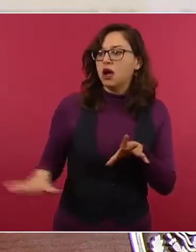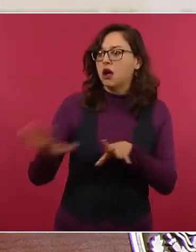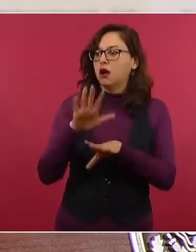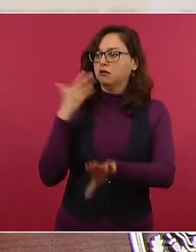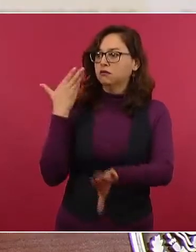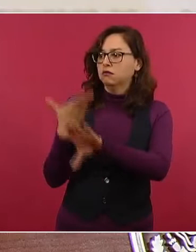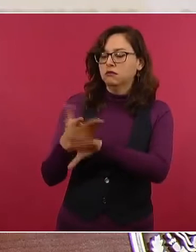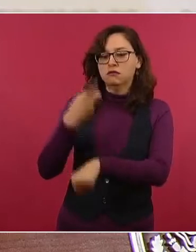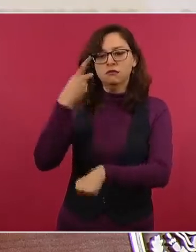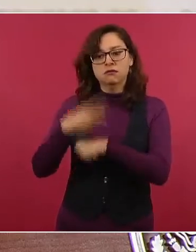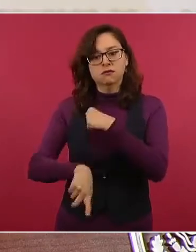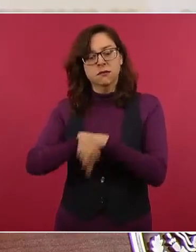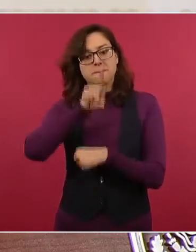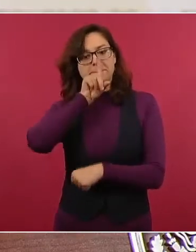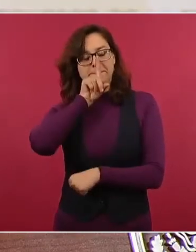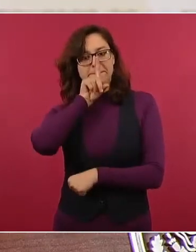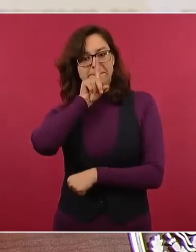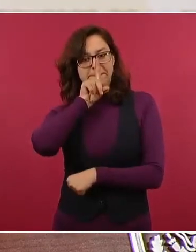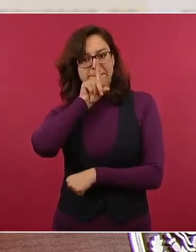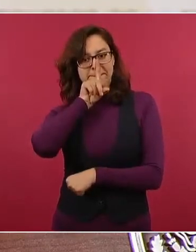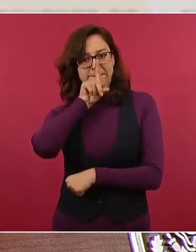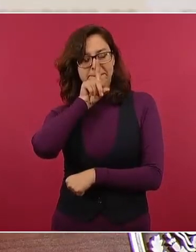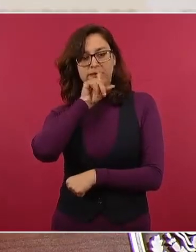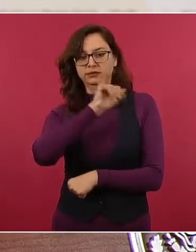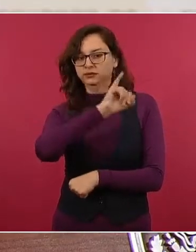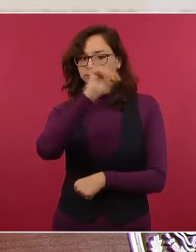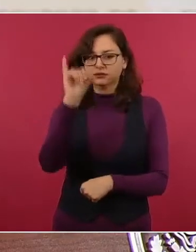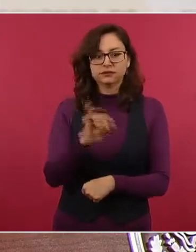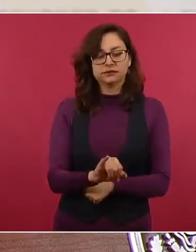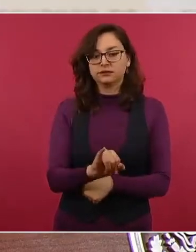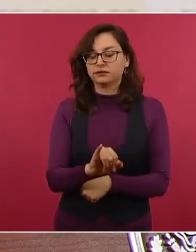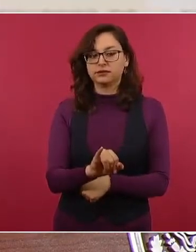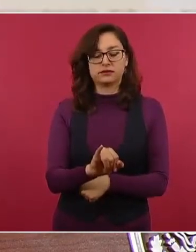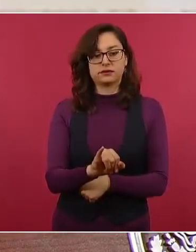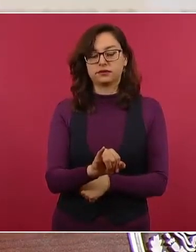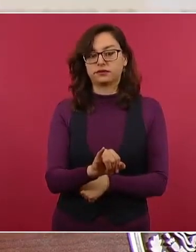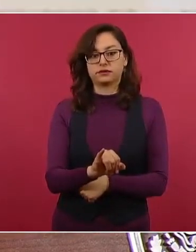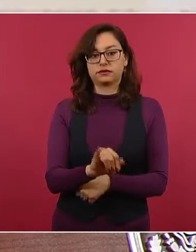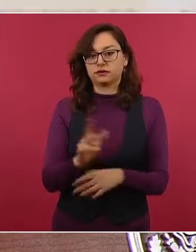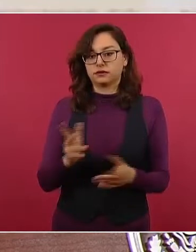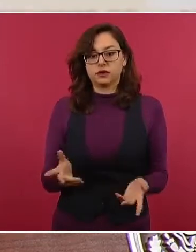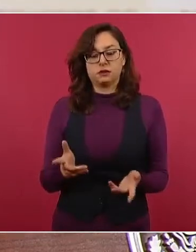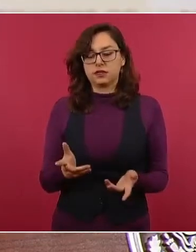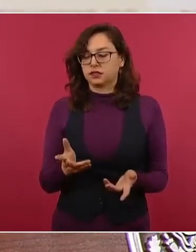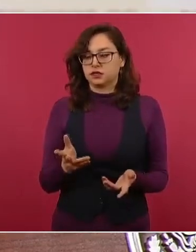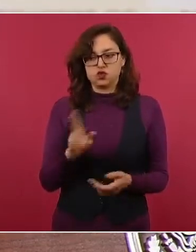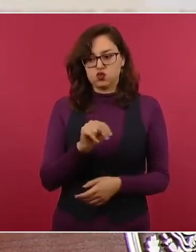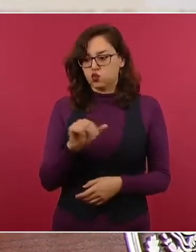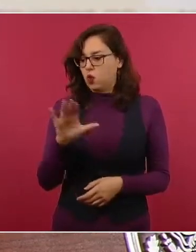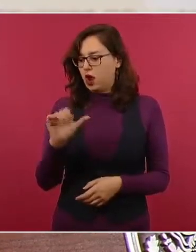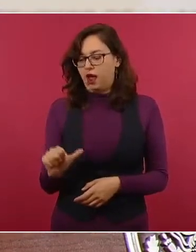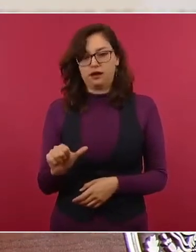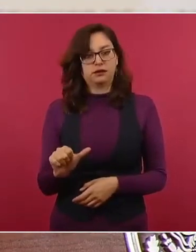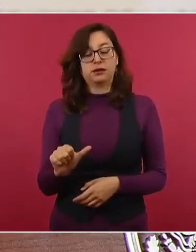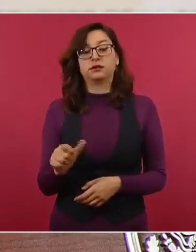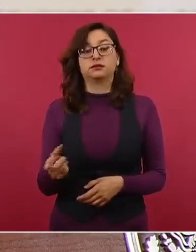hay que estar pensando en afectar la economía popular. La diferencia entre nosotros y los